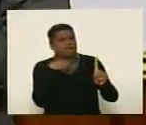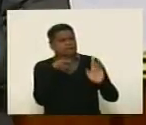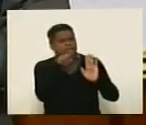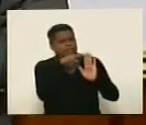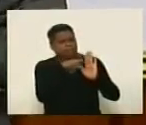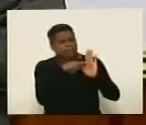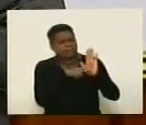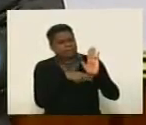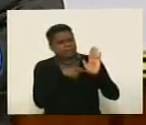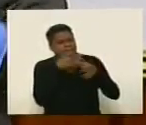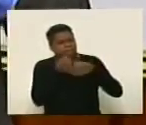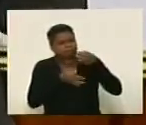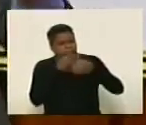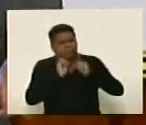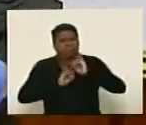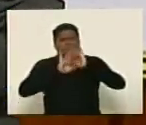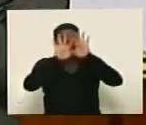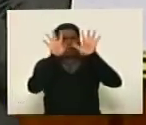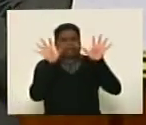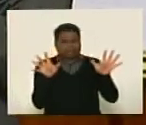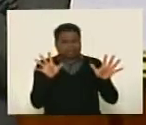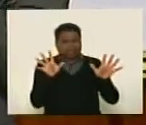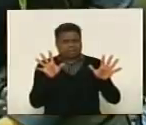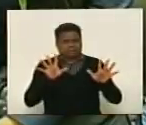texto constitucional y el por qué.